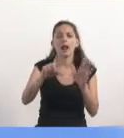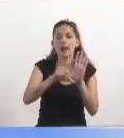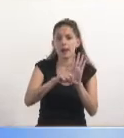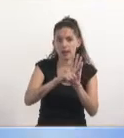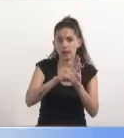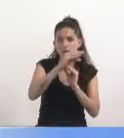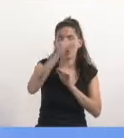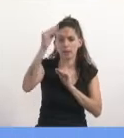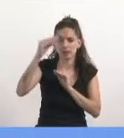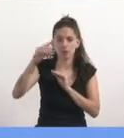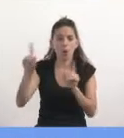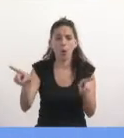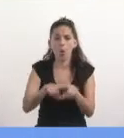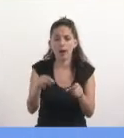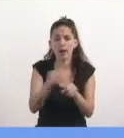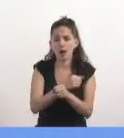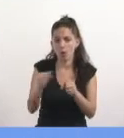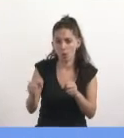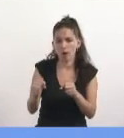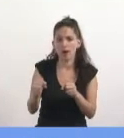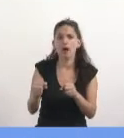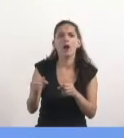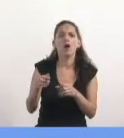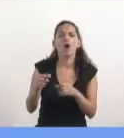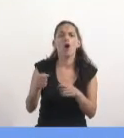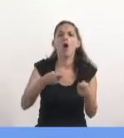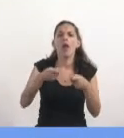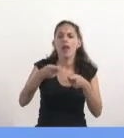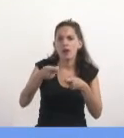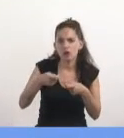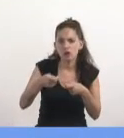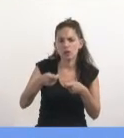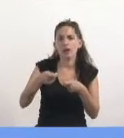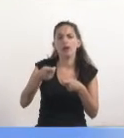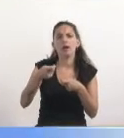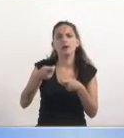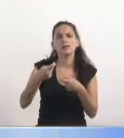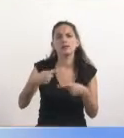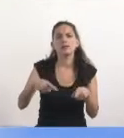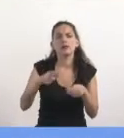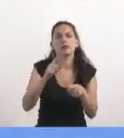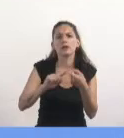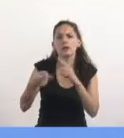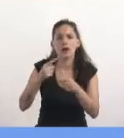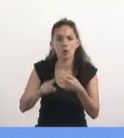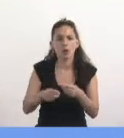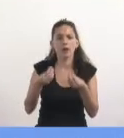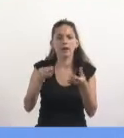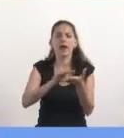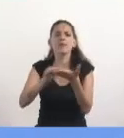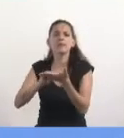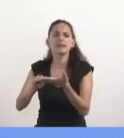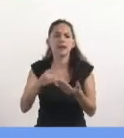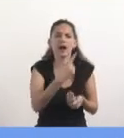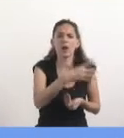normas de consenso, son tratadas, negociadas, concertadas por los que administran, que después en cada una